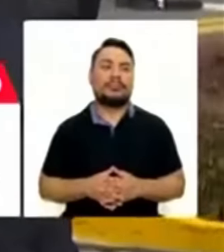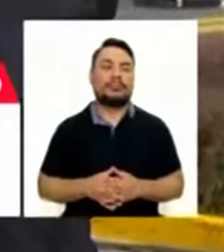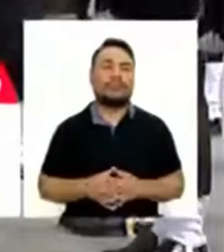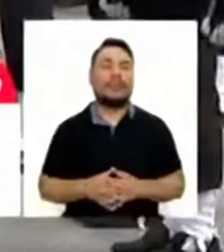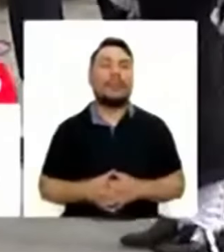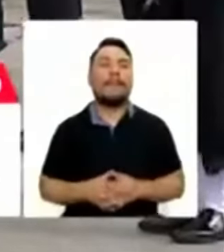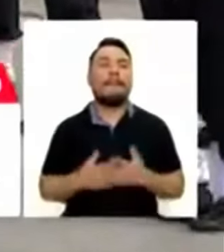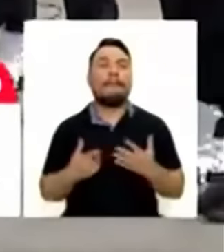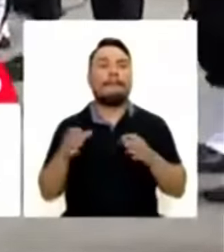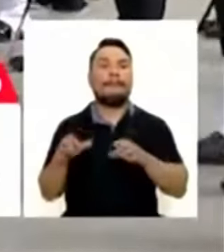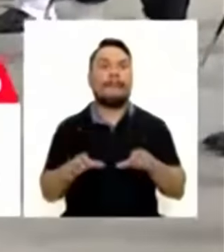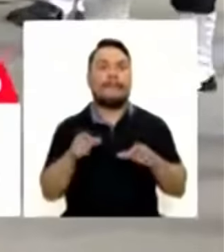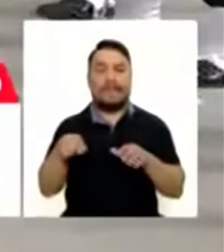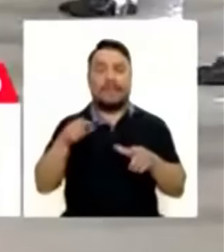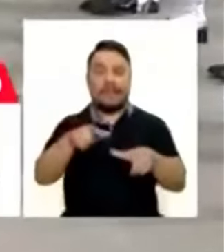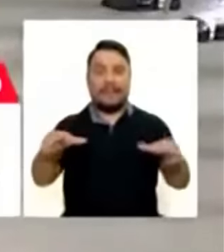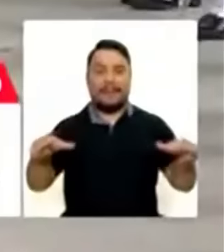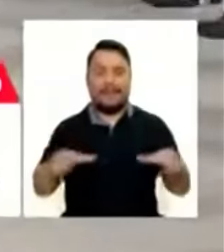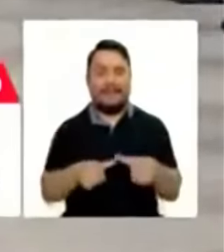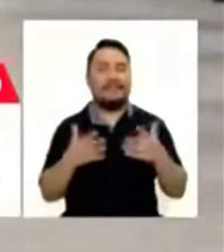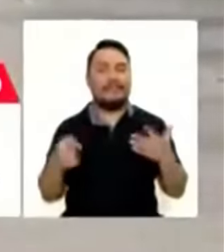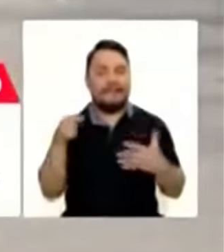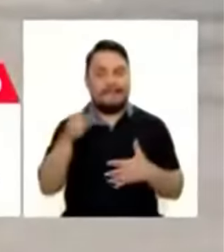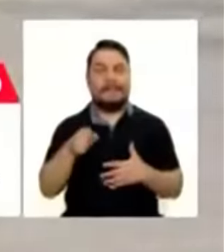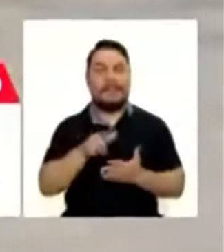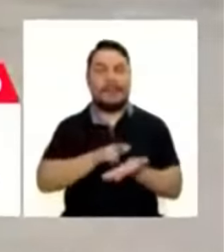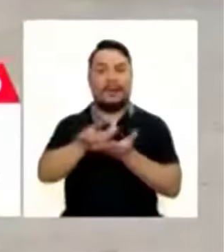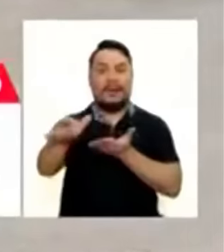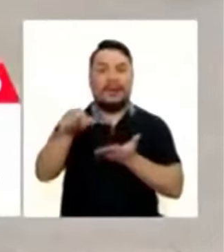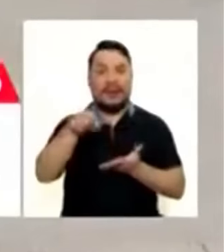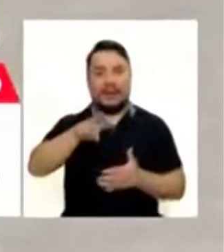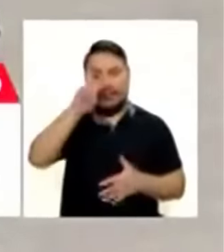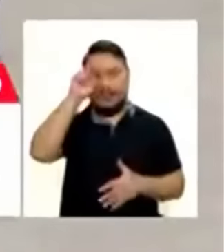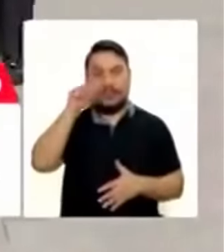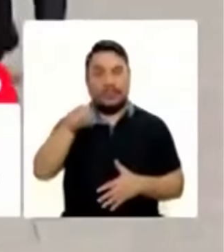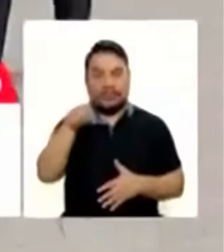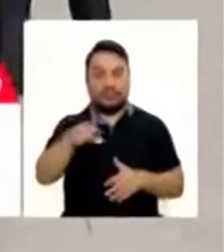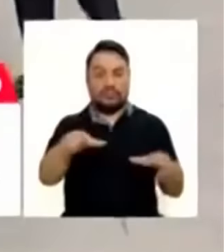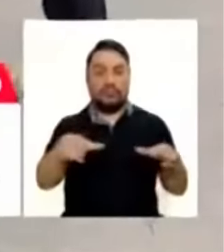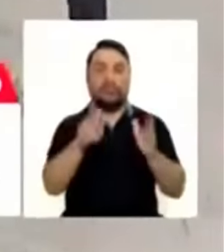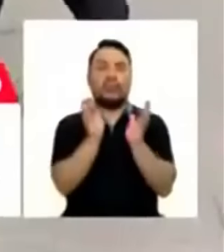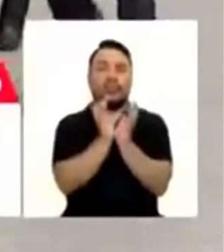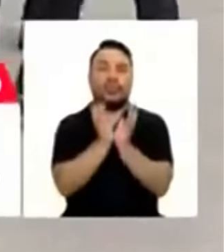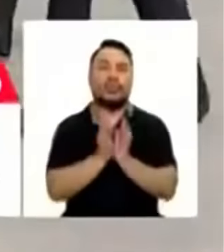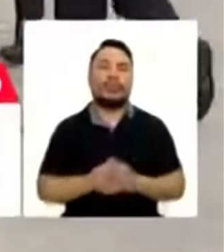Ceremonia que se desarrolla en la base aérea de la Fuerza Aérea del Perú.